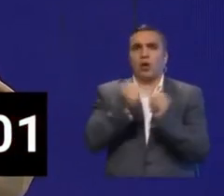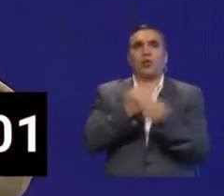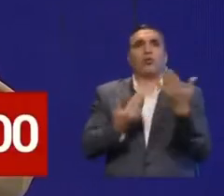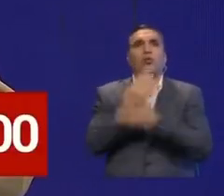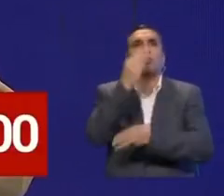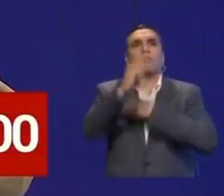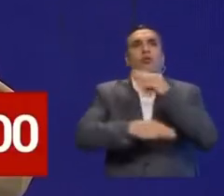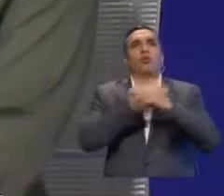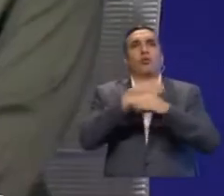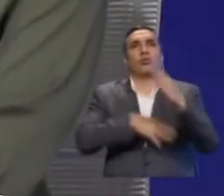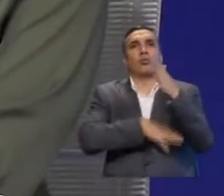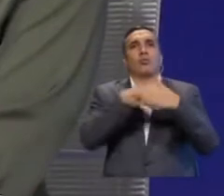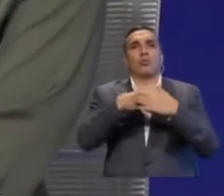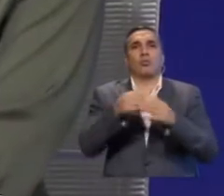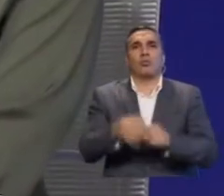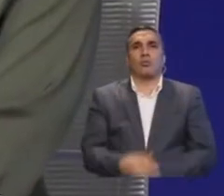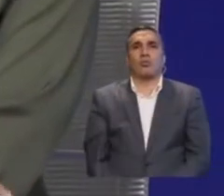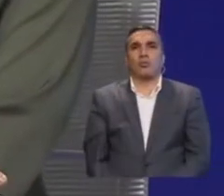mundo petrolero con mayores.